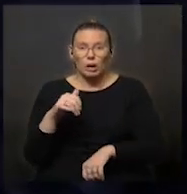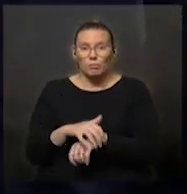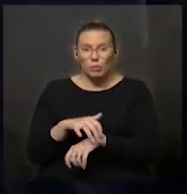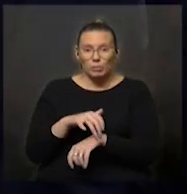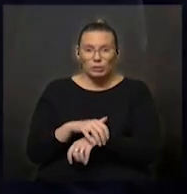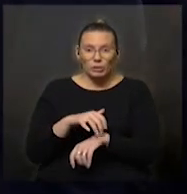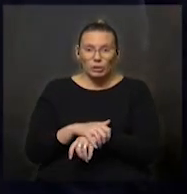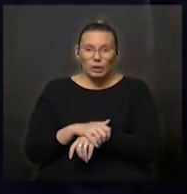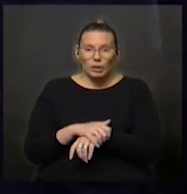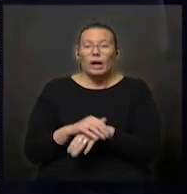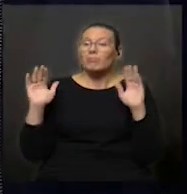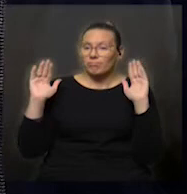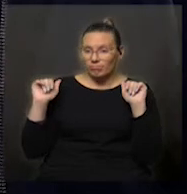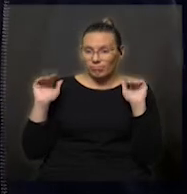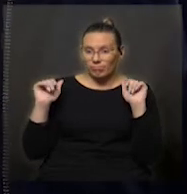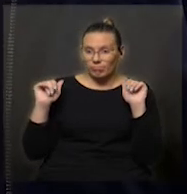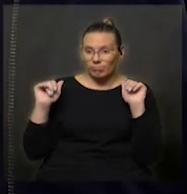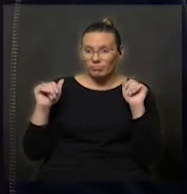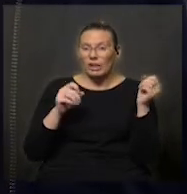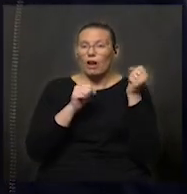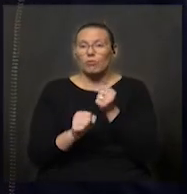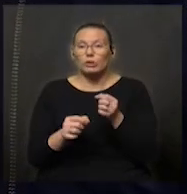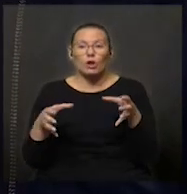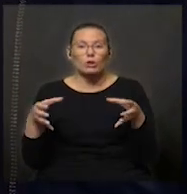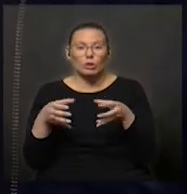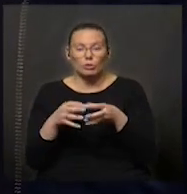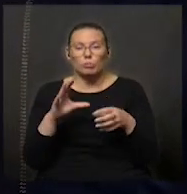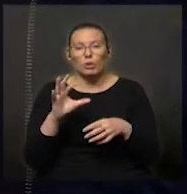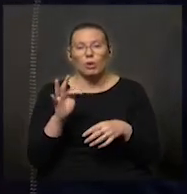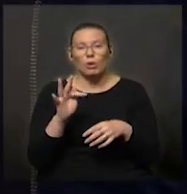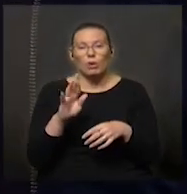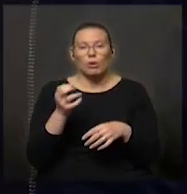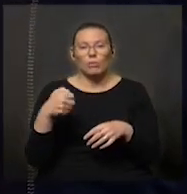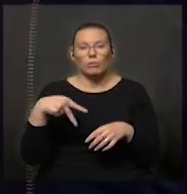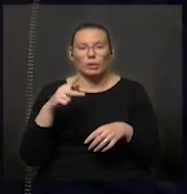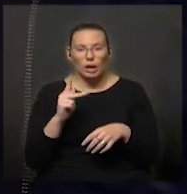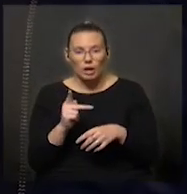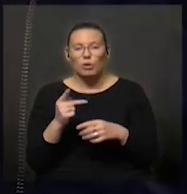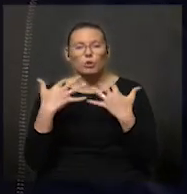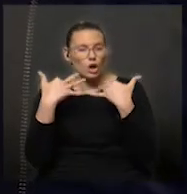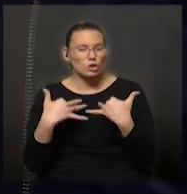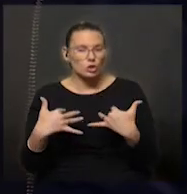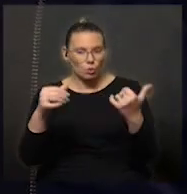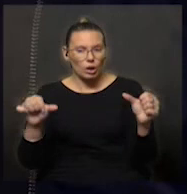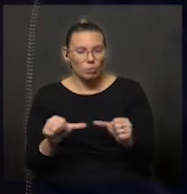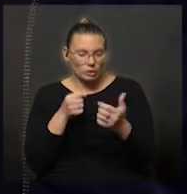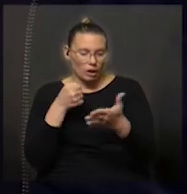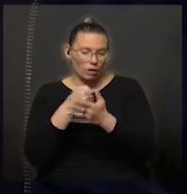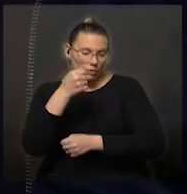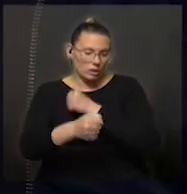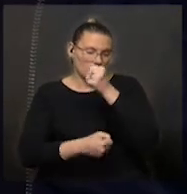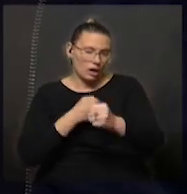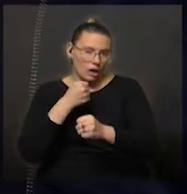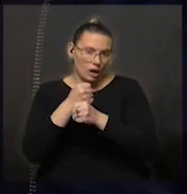bueno, despidiendo a fundador de la banda, Frank, una serie de shows que vamos a realizar de acá a fin de año, bueno, con